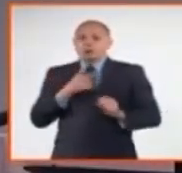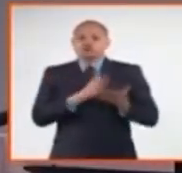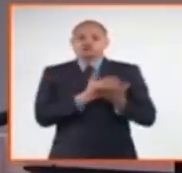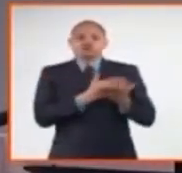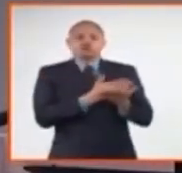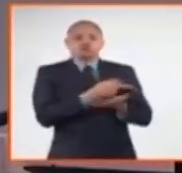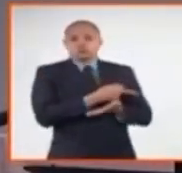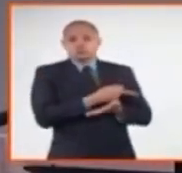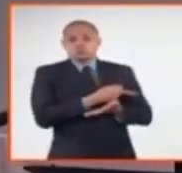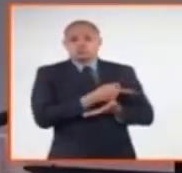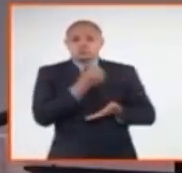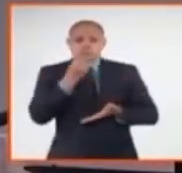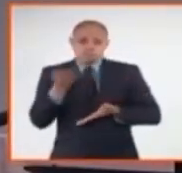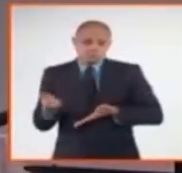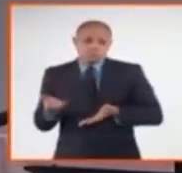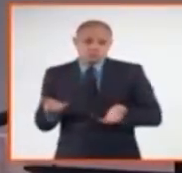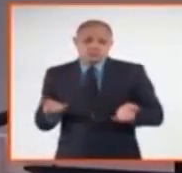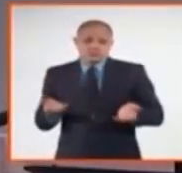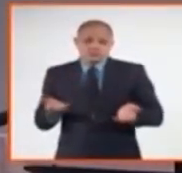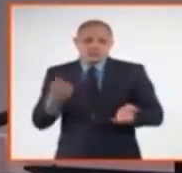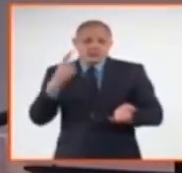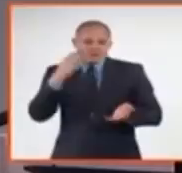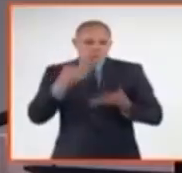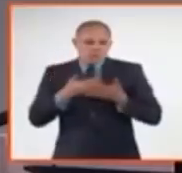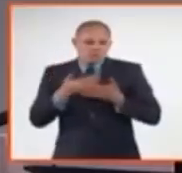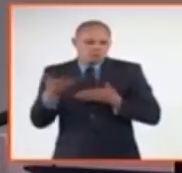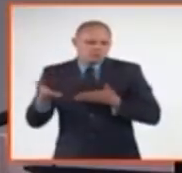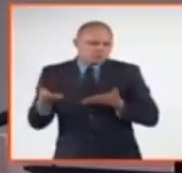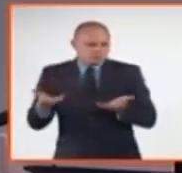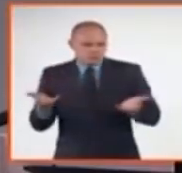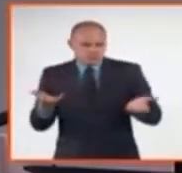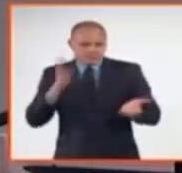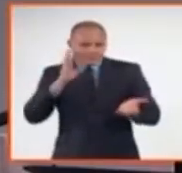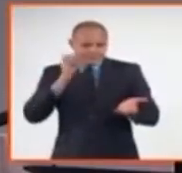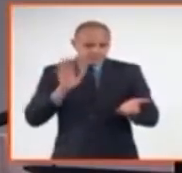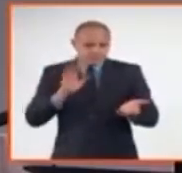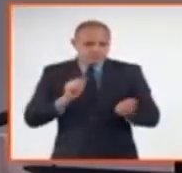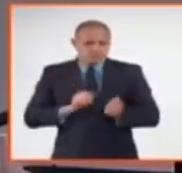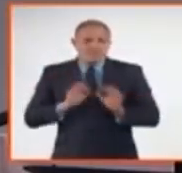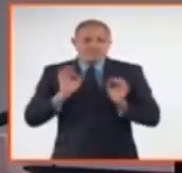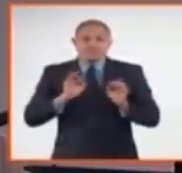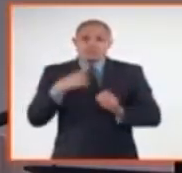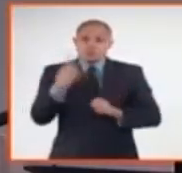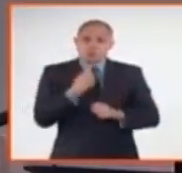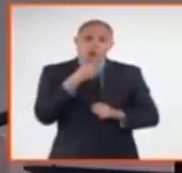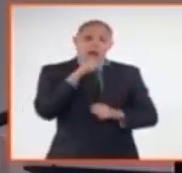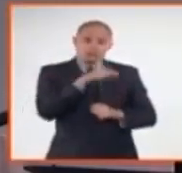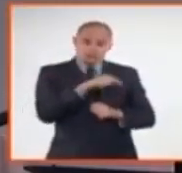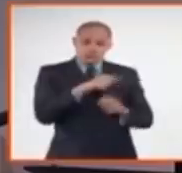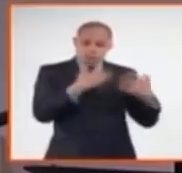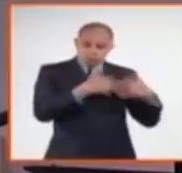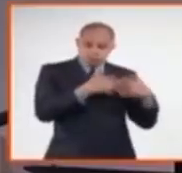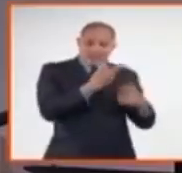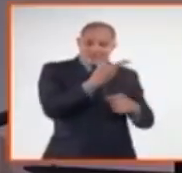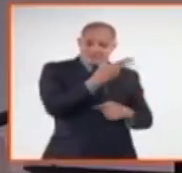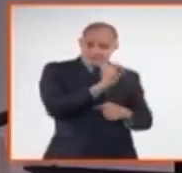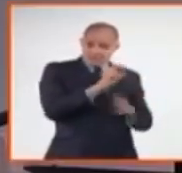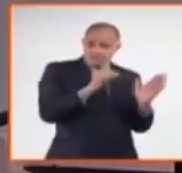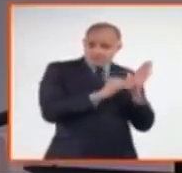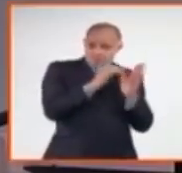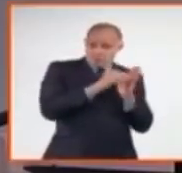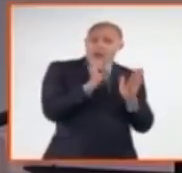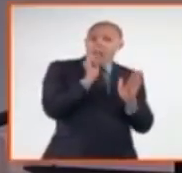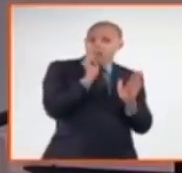territorios donde haya avanzado la vacunación hay entonces un desfasaje digamos entre lo que se produce en las fábricas lo que se